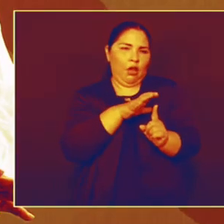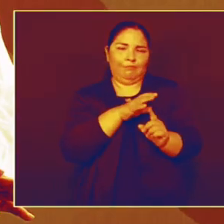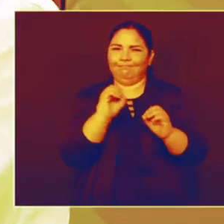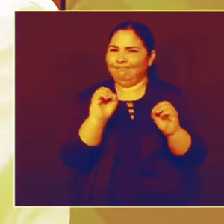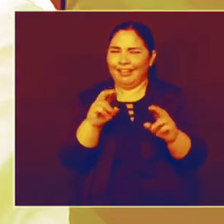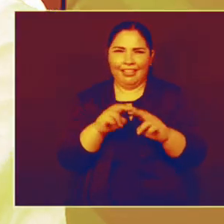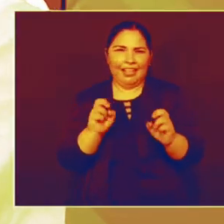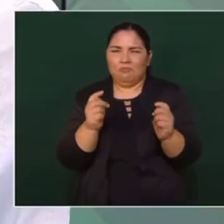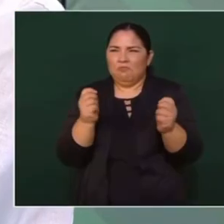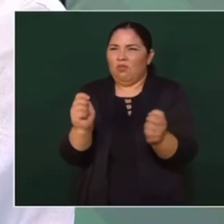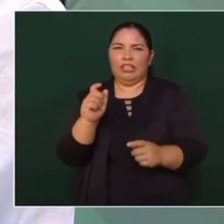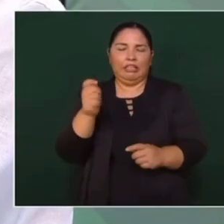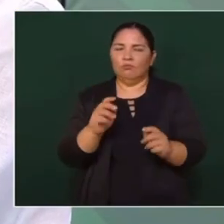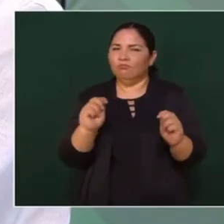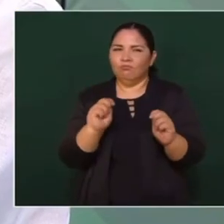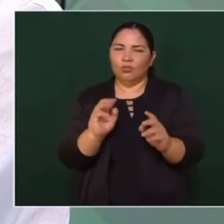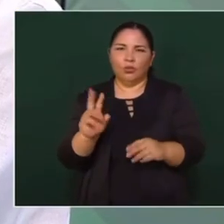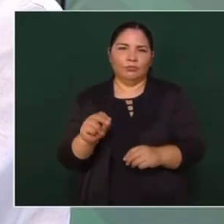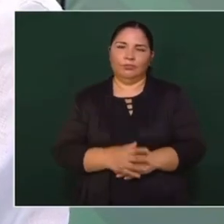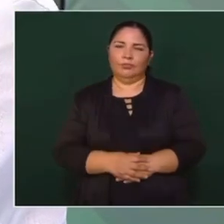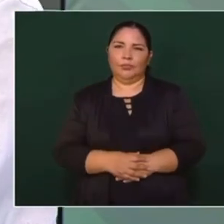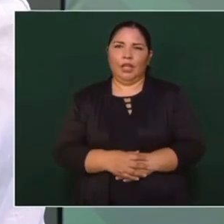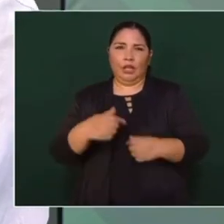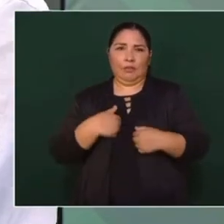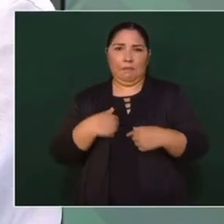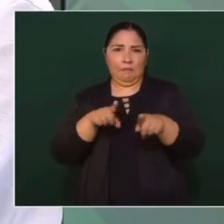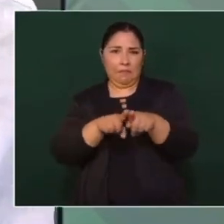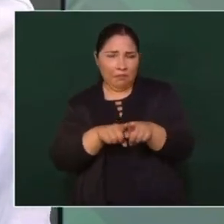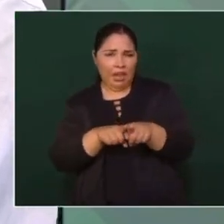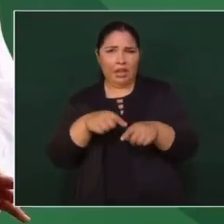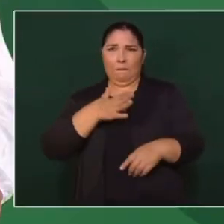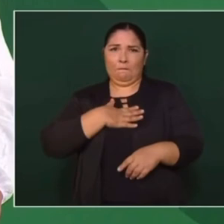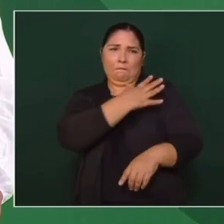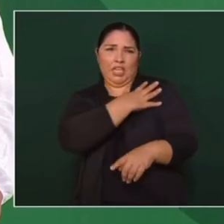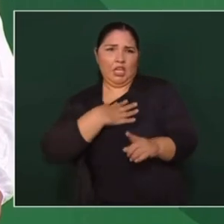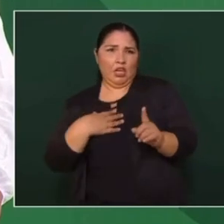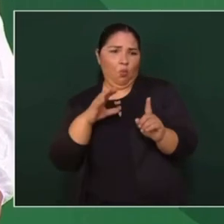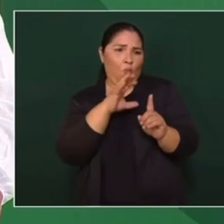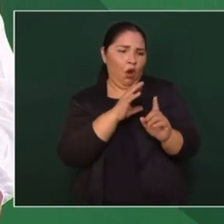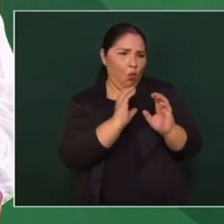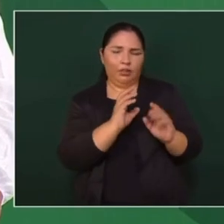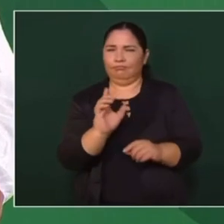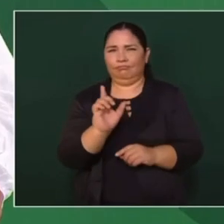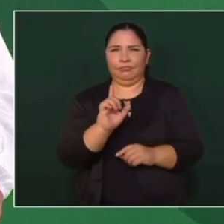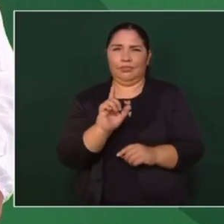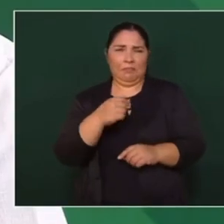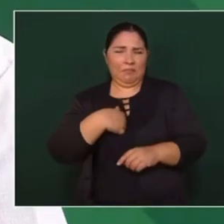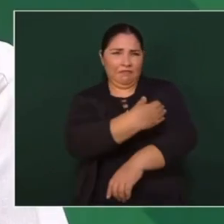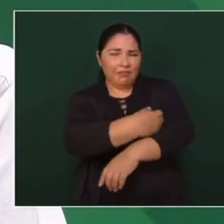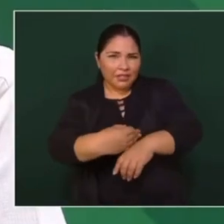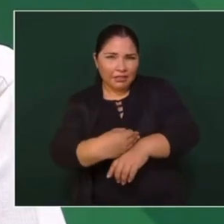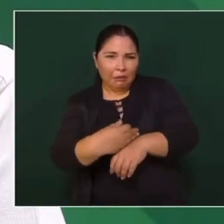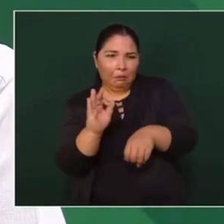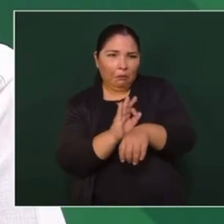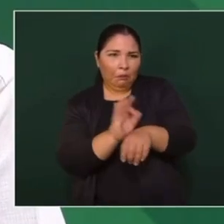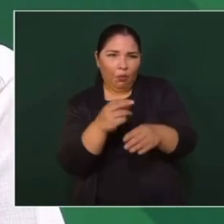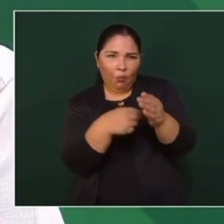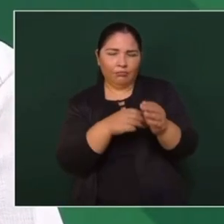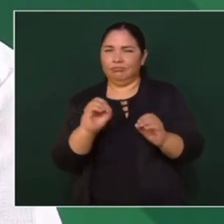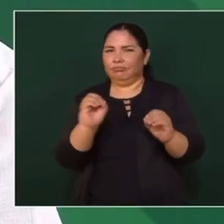sea quien sea sea mi hermano mi hijo a mi familia